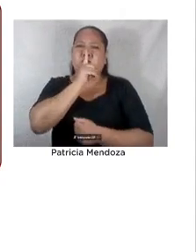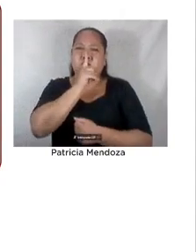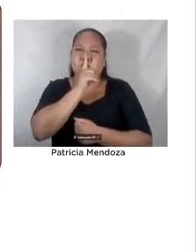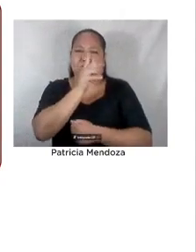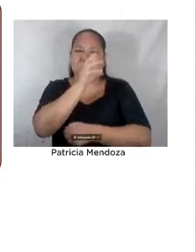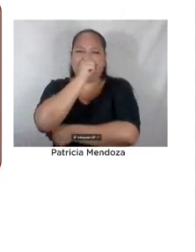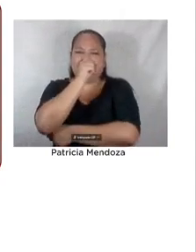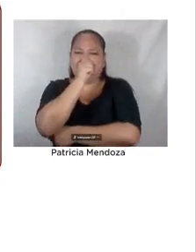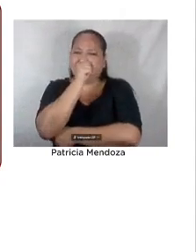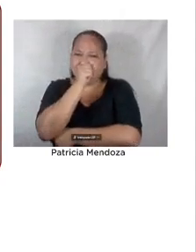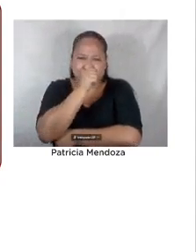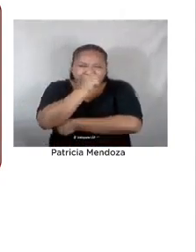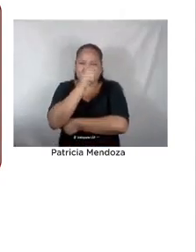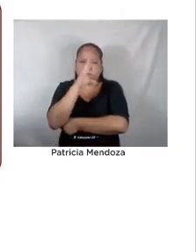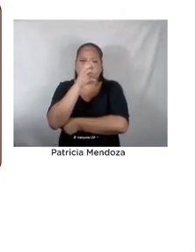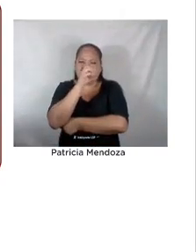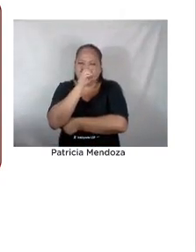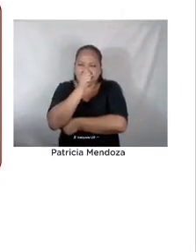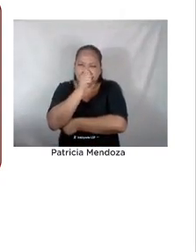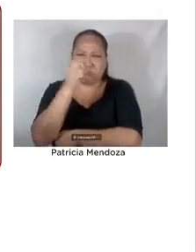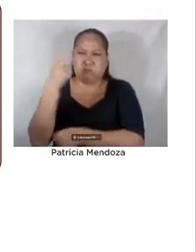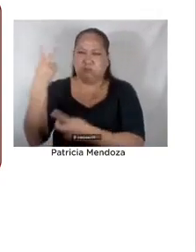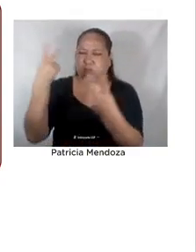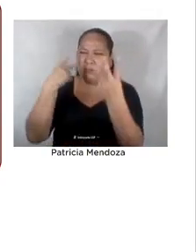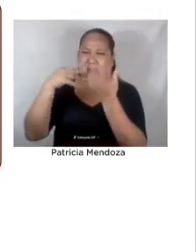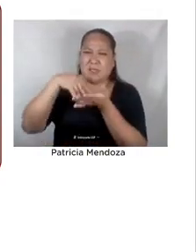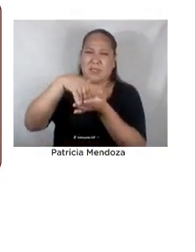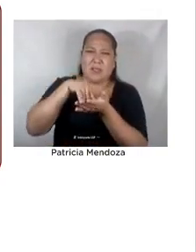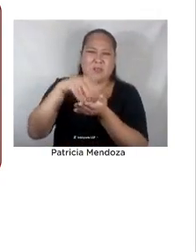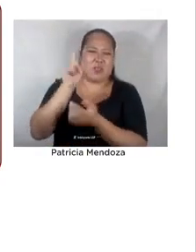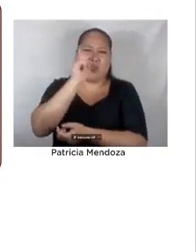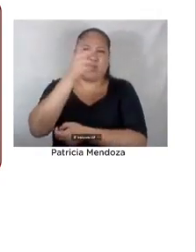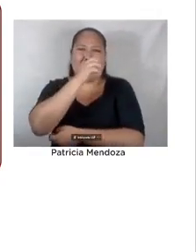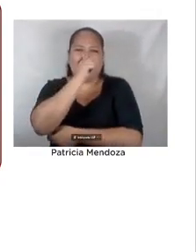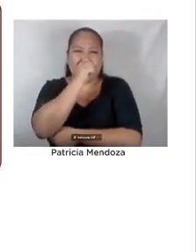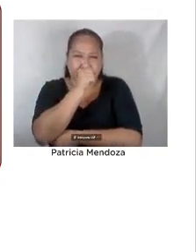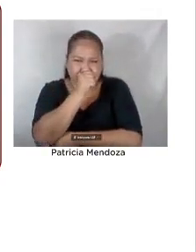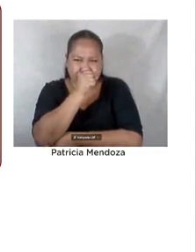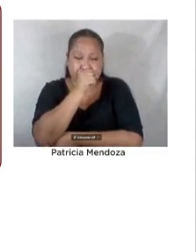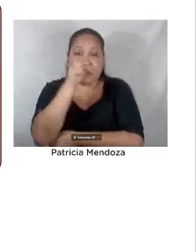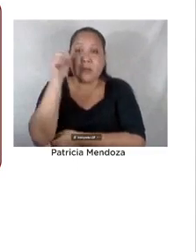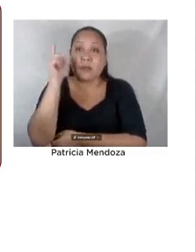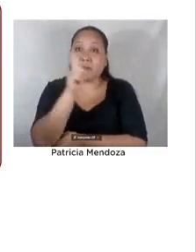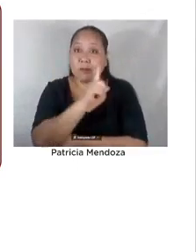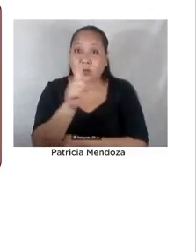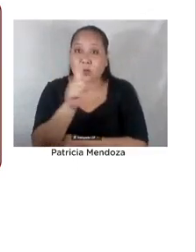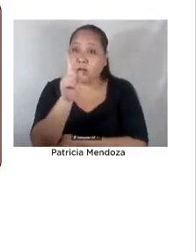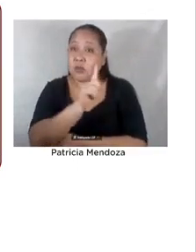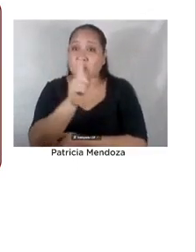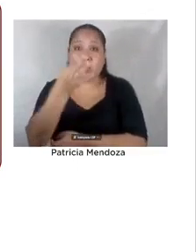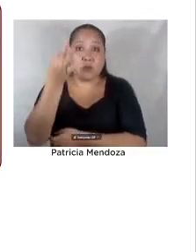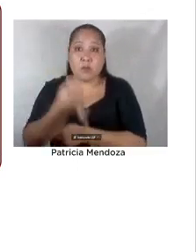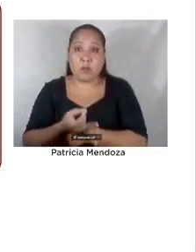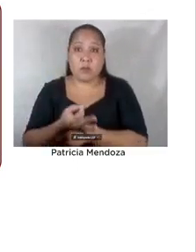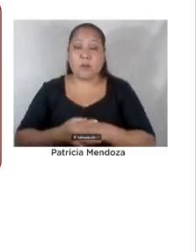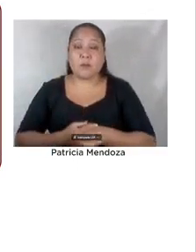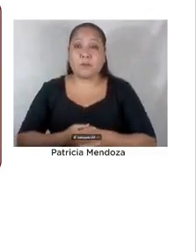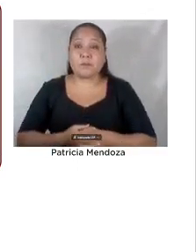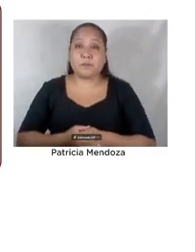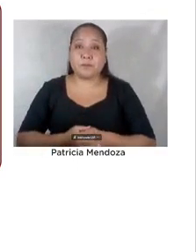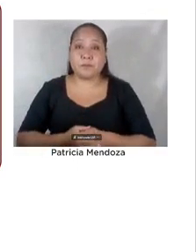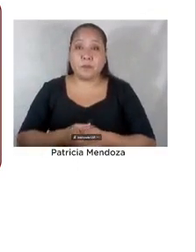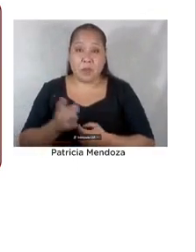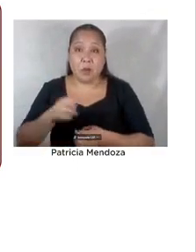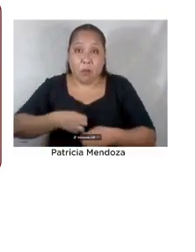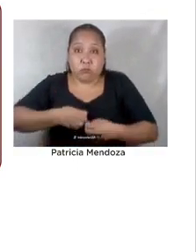nos puede hacer vernos débiles, pero eso no es verdad. En realidad, el poder